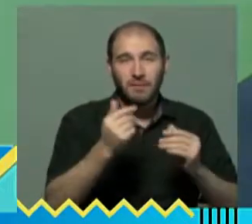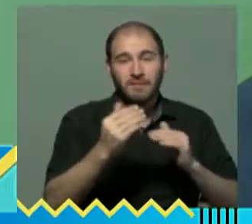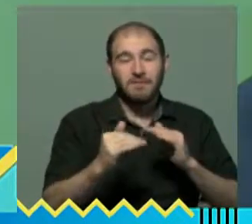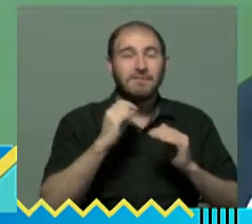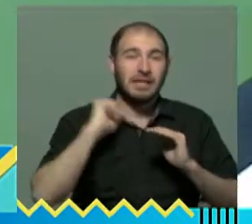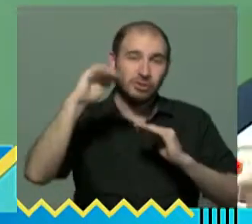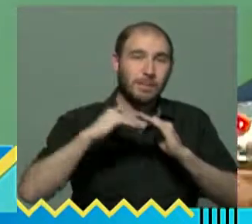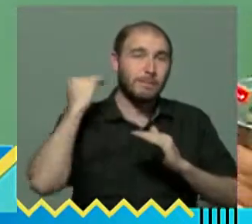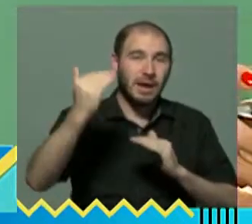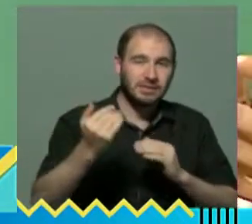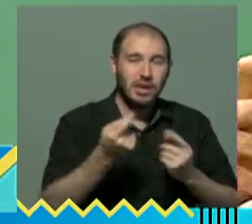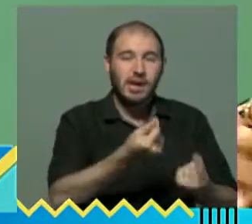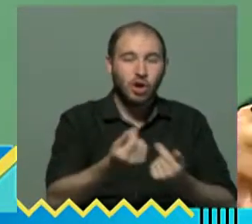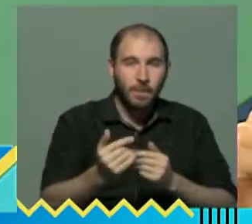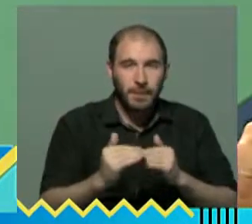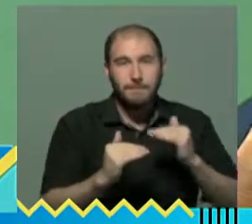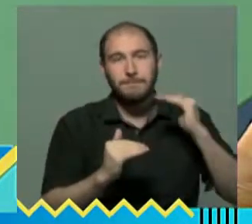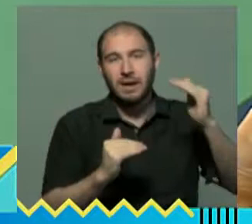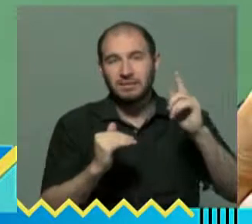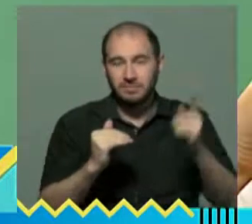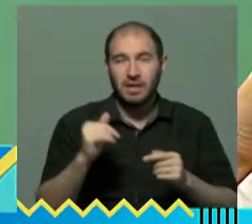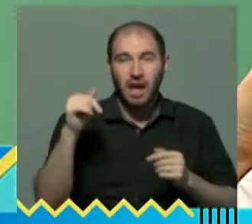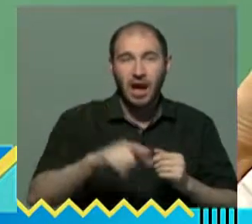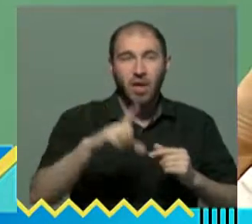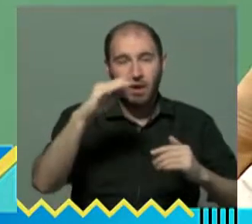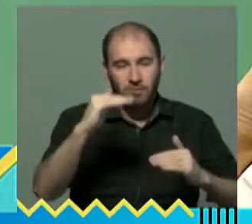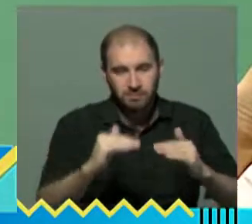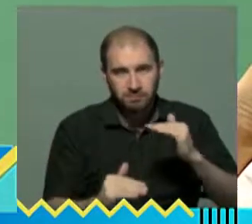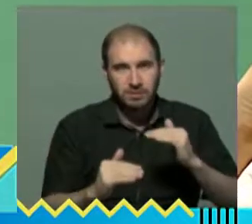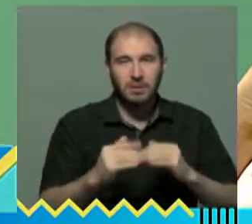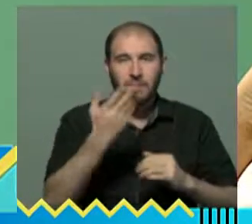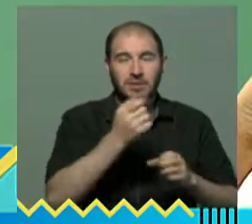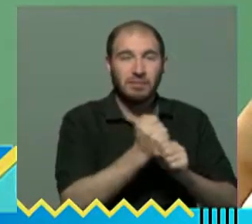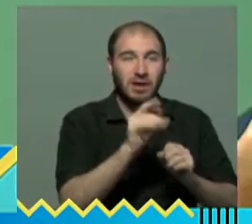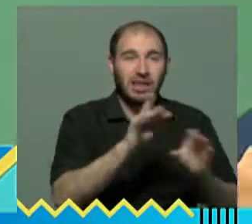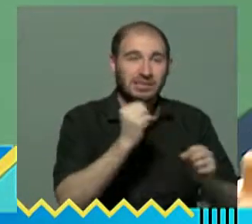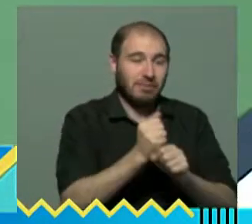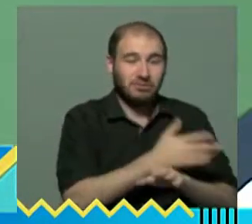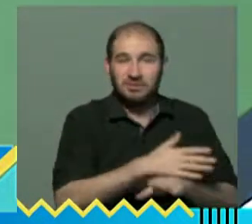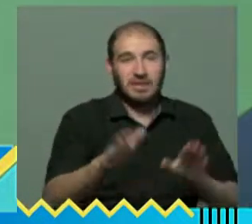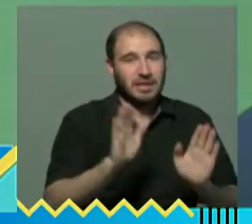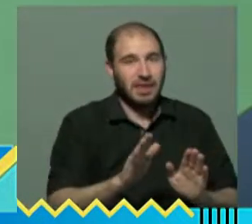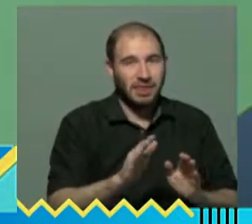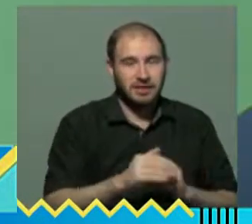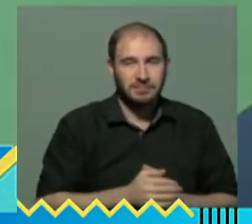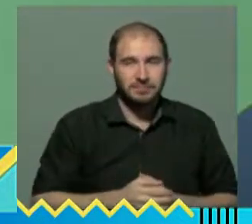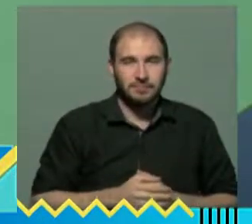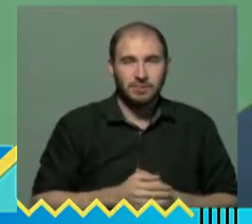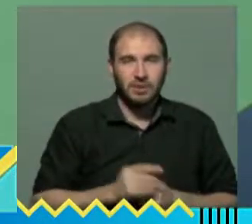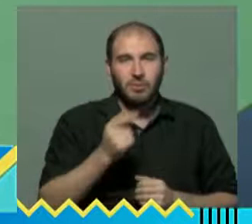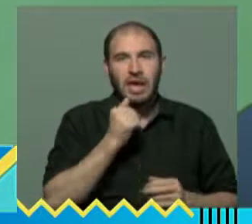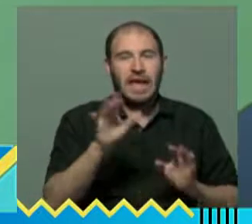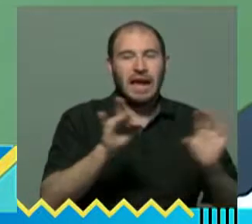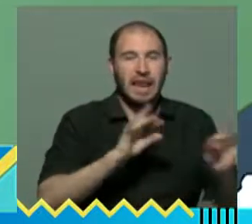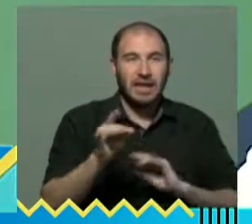inflación y el poder adquisitivo iba aumentando. Hoy ha tenido una disminución, claramente ese trabajador va a elegir seguir trabajando y no va a ser una